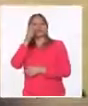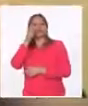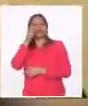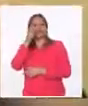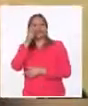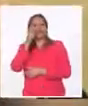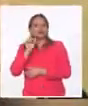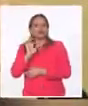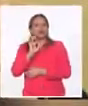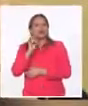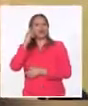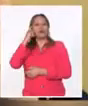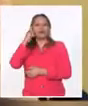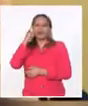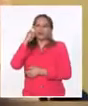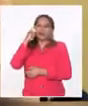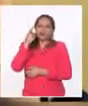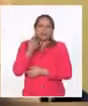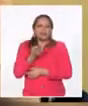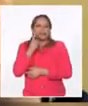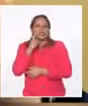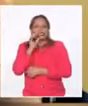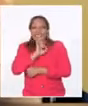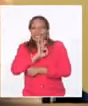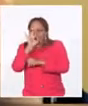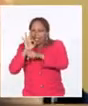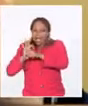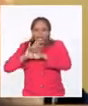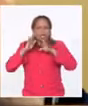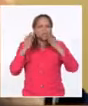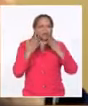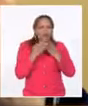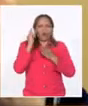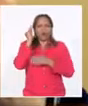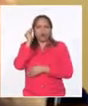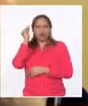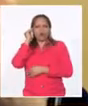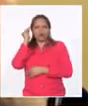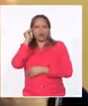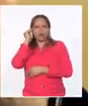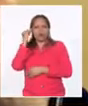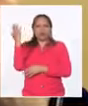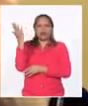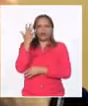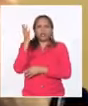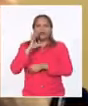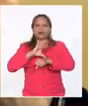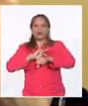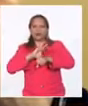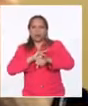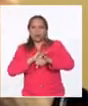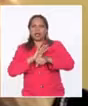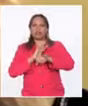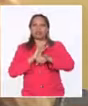Él estaba al detalle con eso, de todos los días. El clima, las enfermedades.